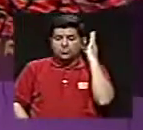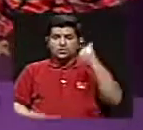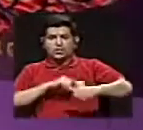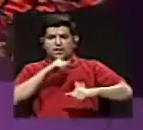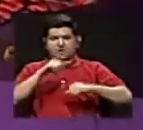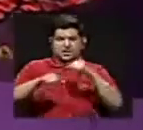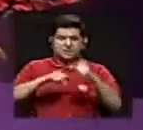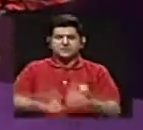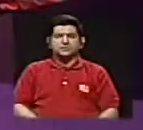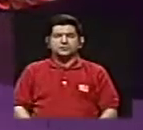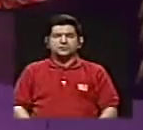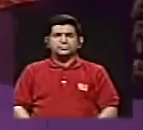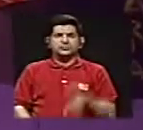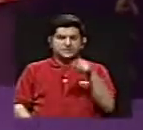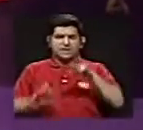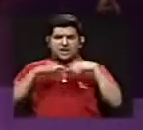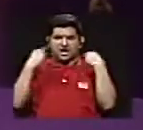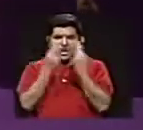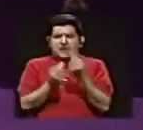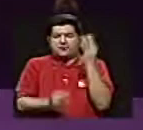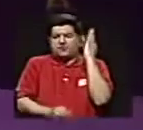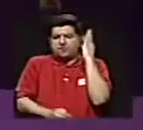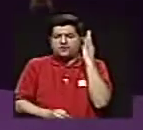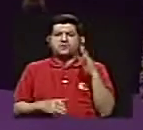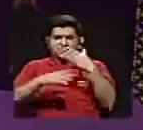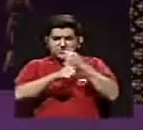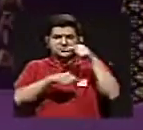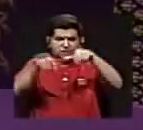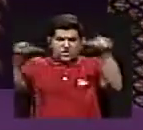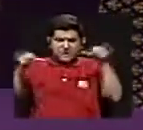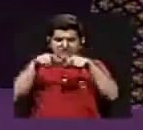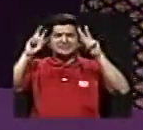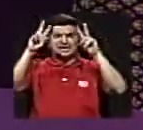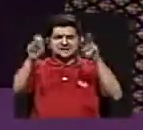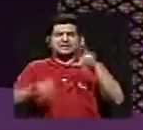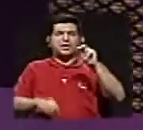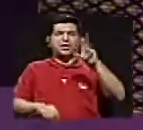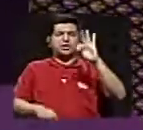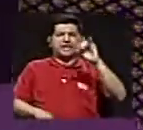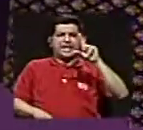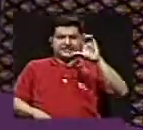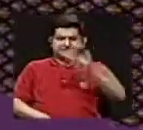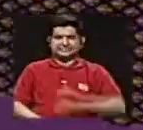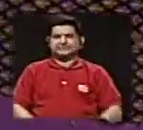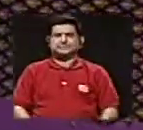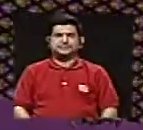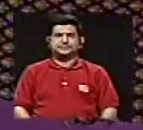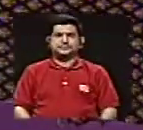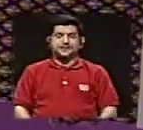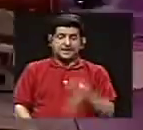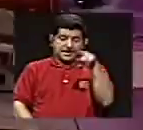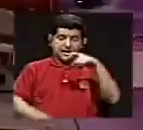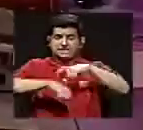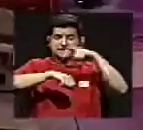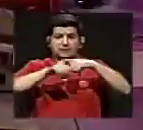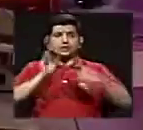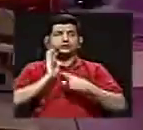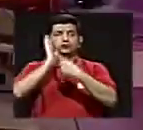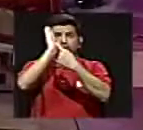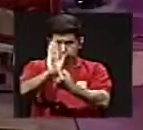al encuentro, a uno de los encuentros feministas que hacíamos allá, cuyo tema era no al TLC, ¿verdad? Y en ella se